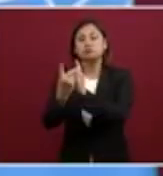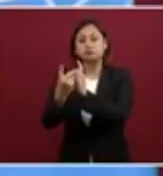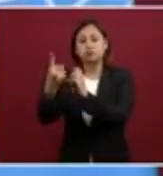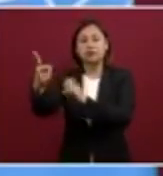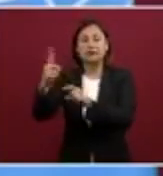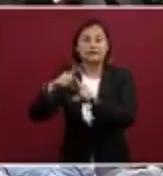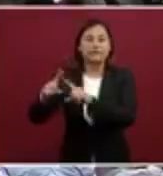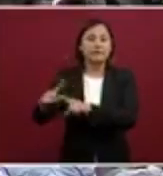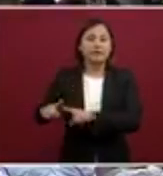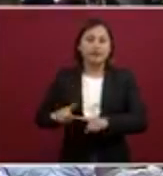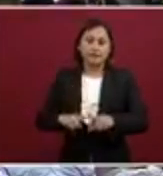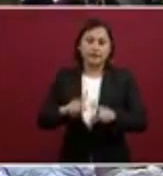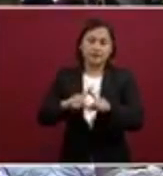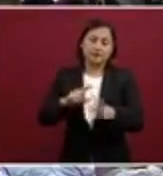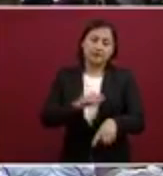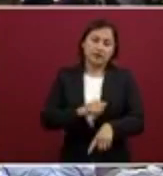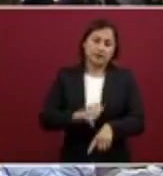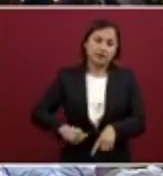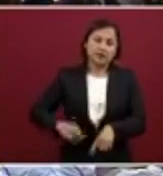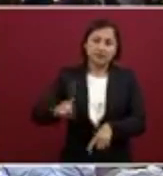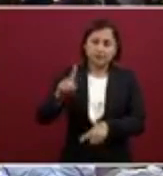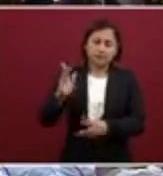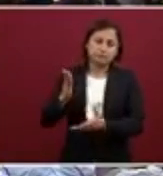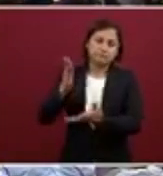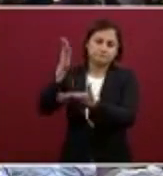a estar allá.